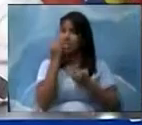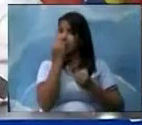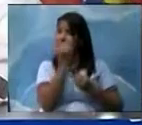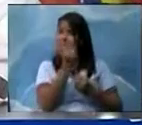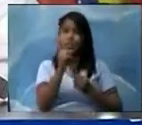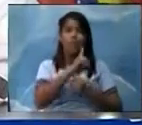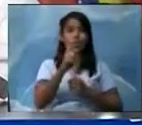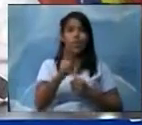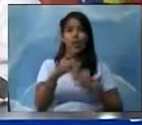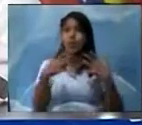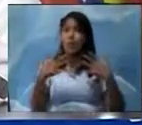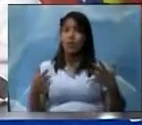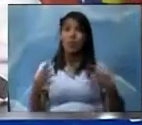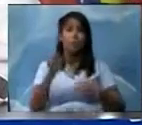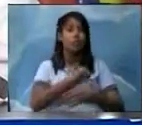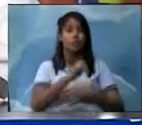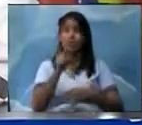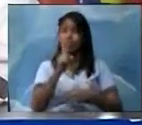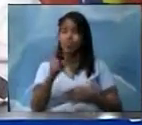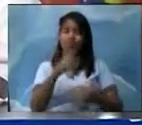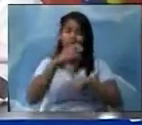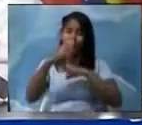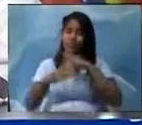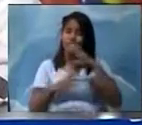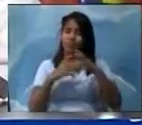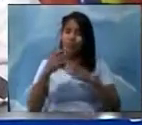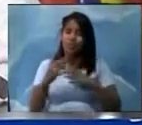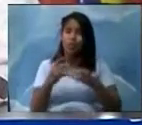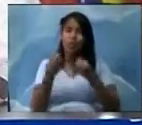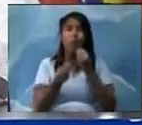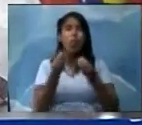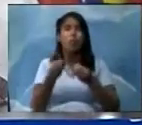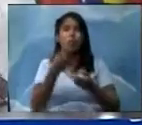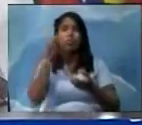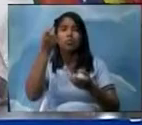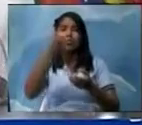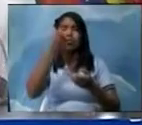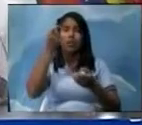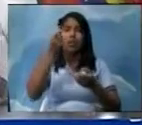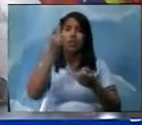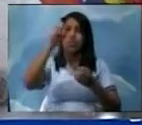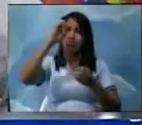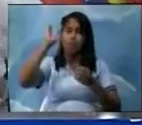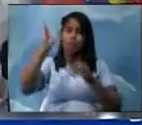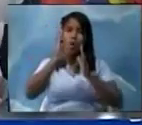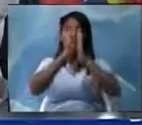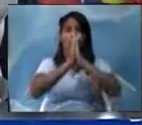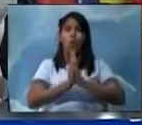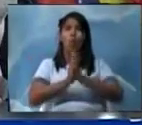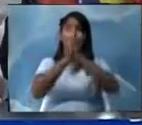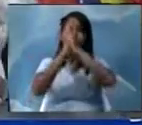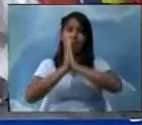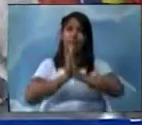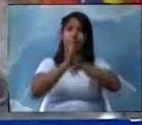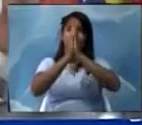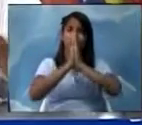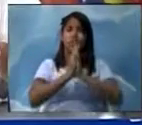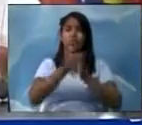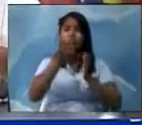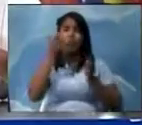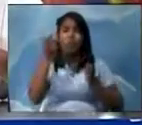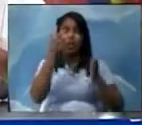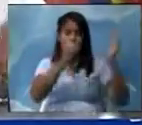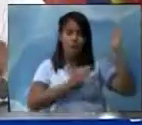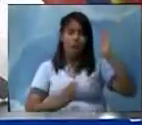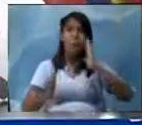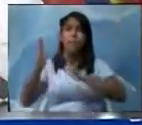uñas no sus problemas los los resolvía orando am buscando la